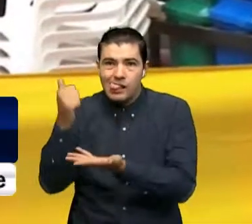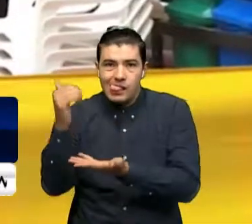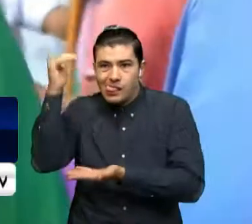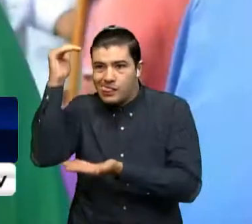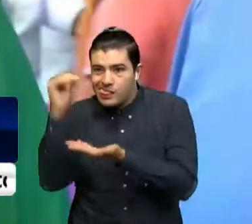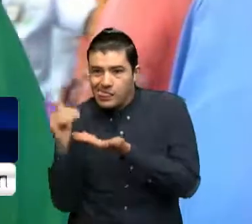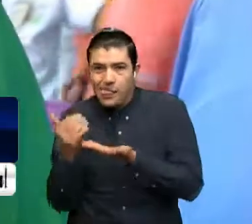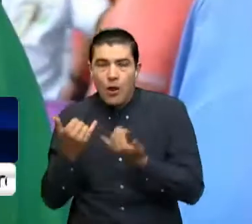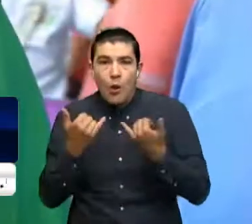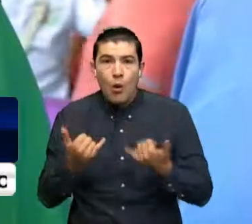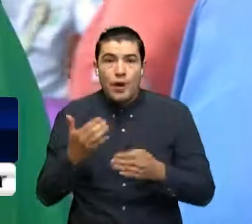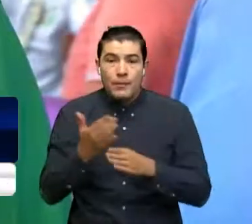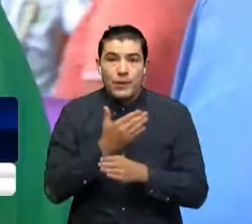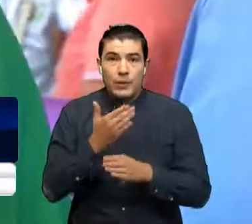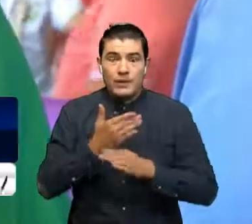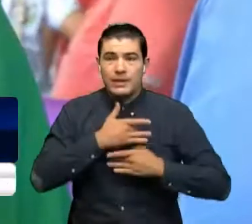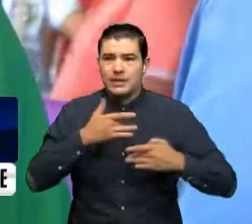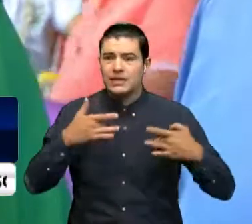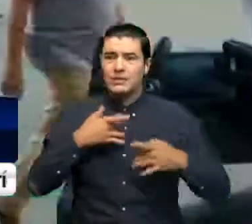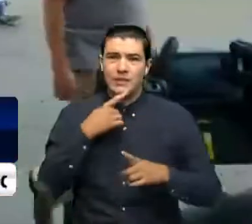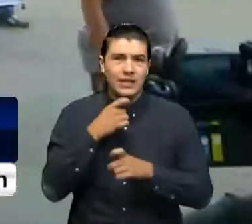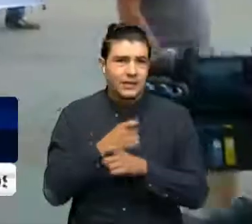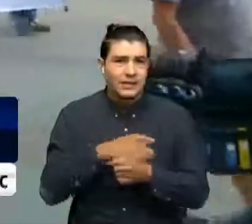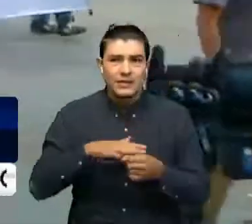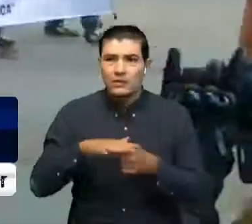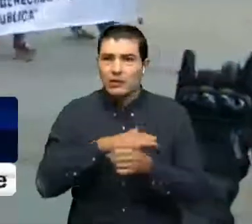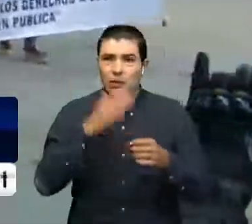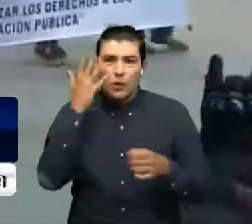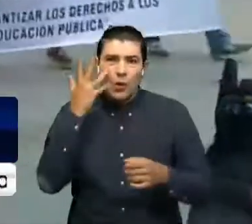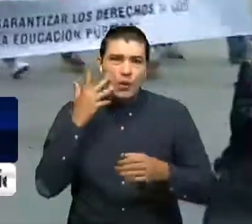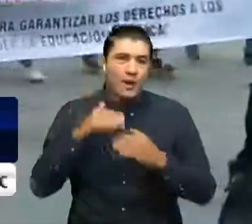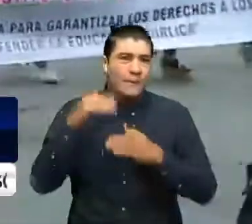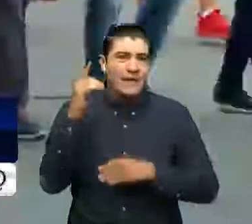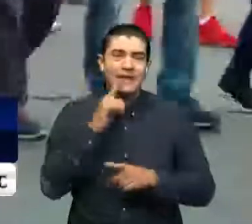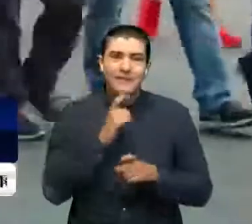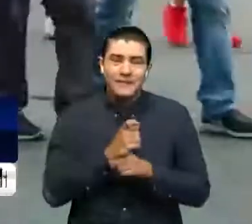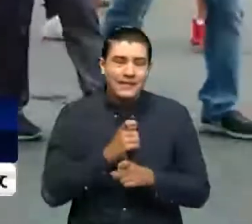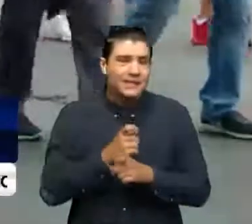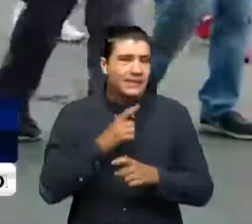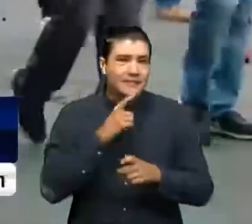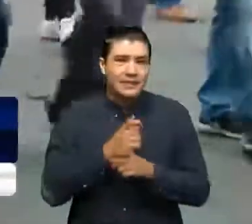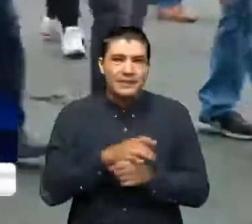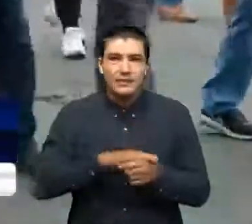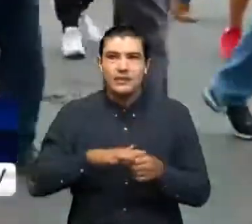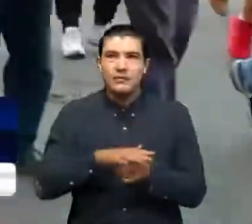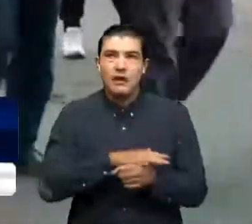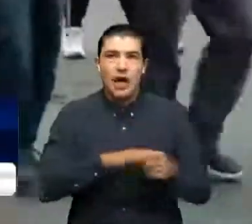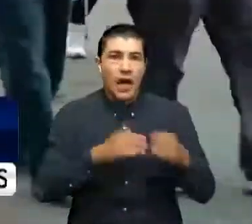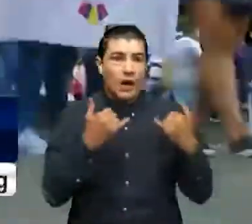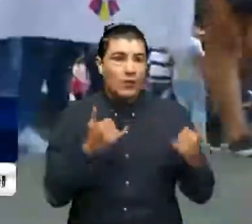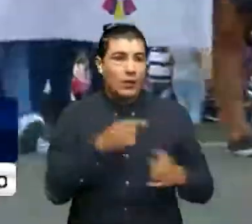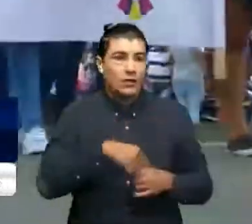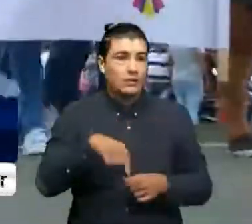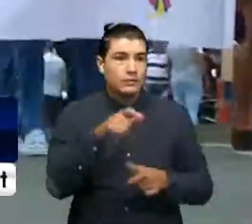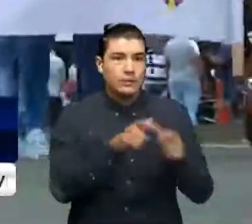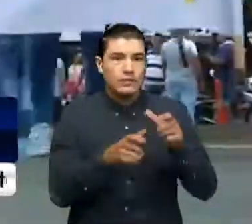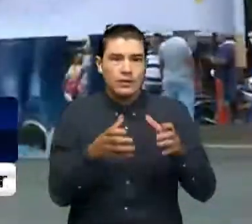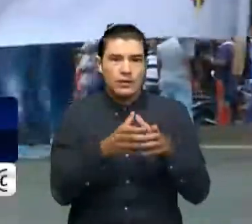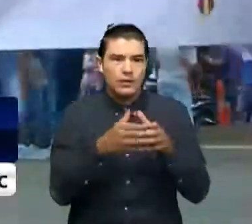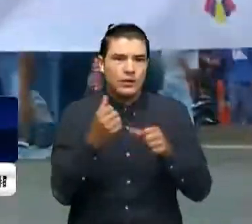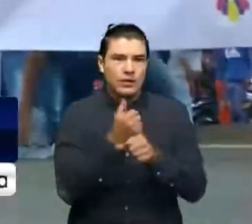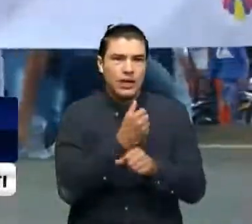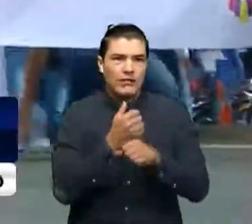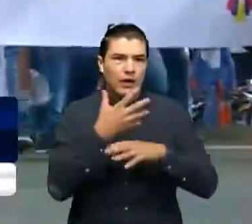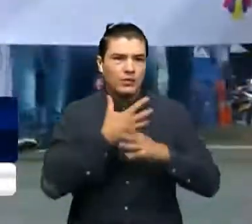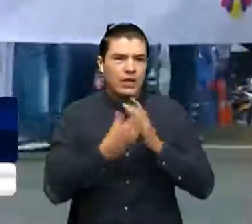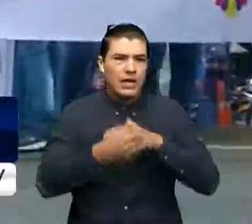la problemática de salud se está agudizando cada vez más. Los sindicatos de trabajadores rechazaron la ya conocida ley de financiamiento,